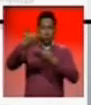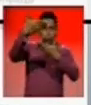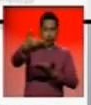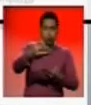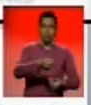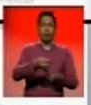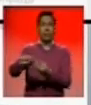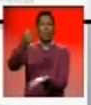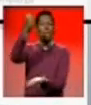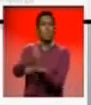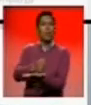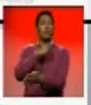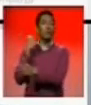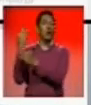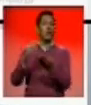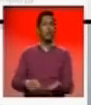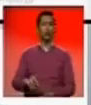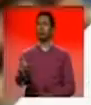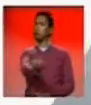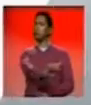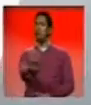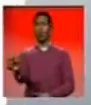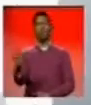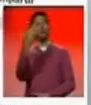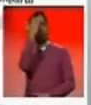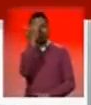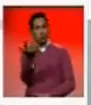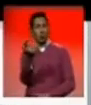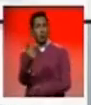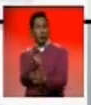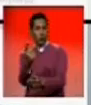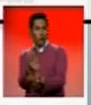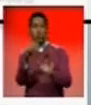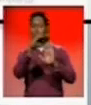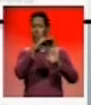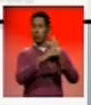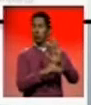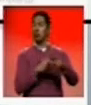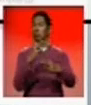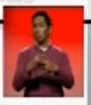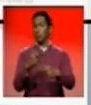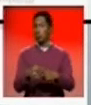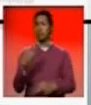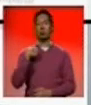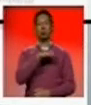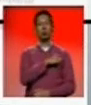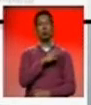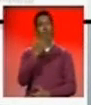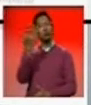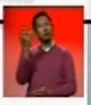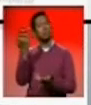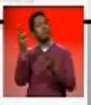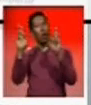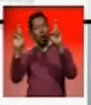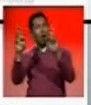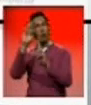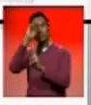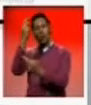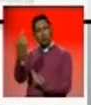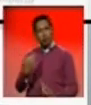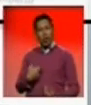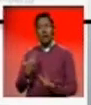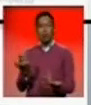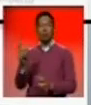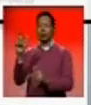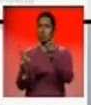defunción, siguen empadronados. El Estado sigue en deuda. Esperemos su memoria sea respetada por todos aquellos que han pasado por la mesa